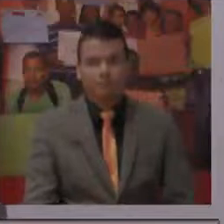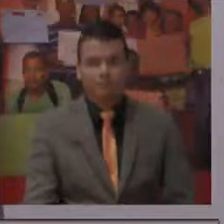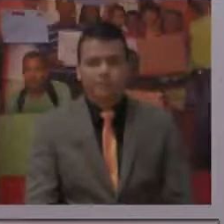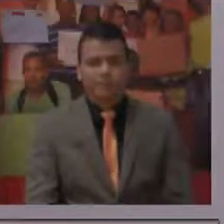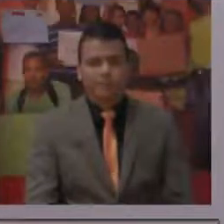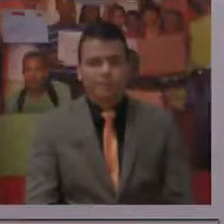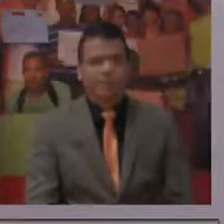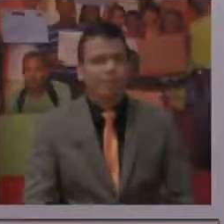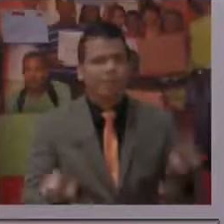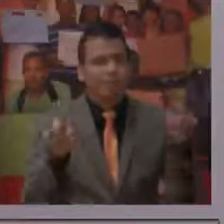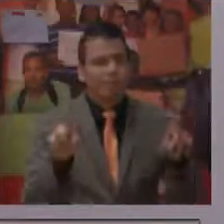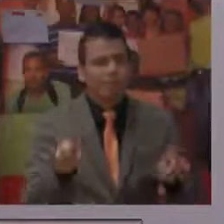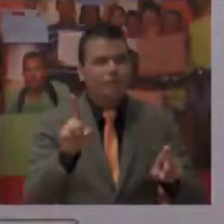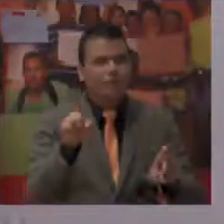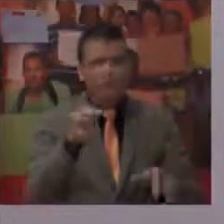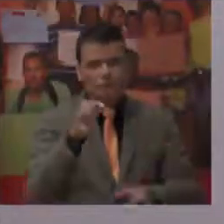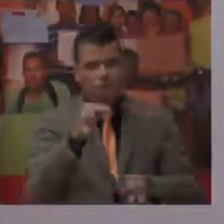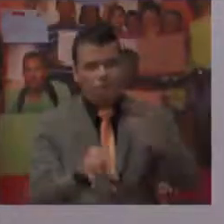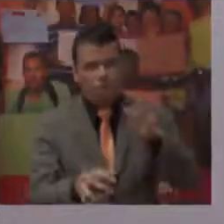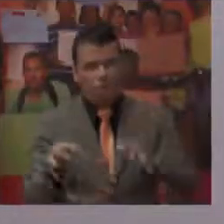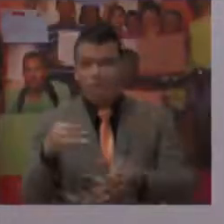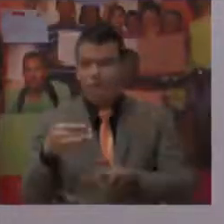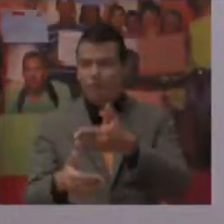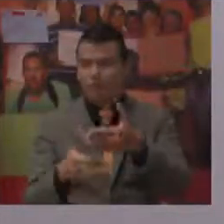la justicia transicional.